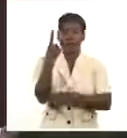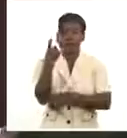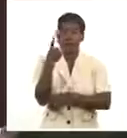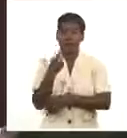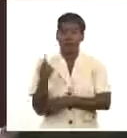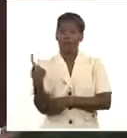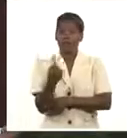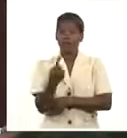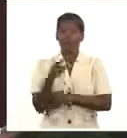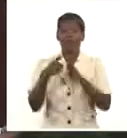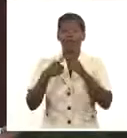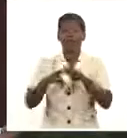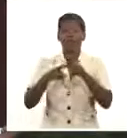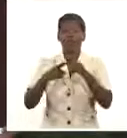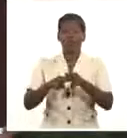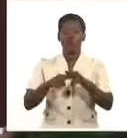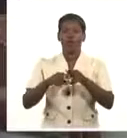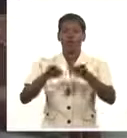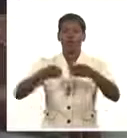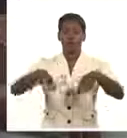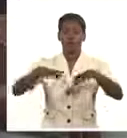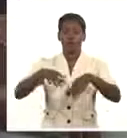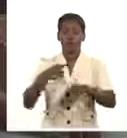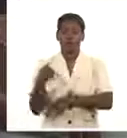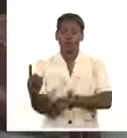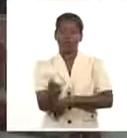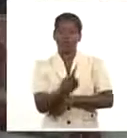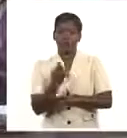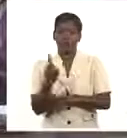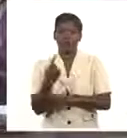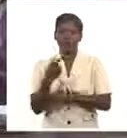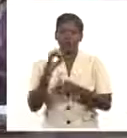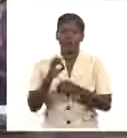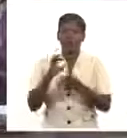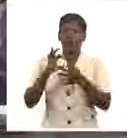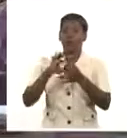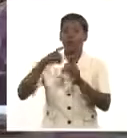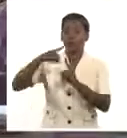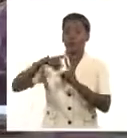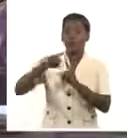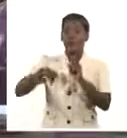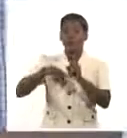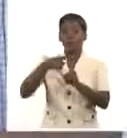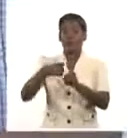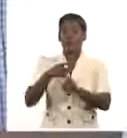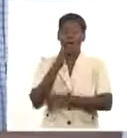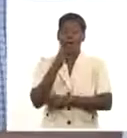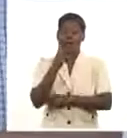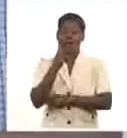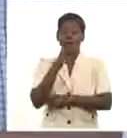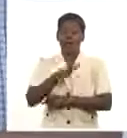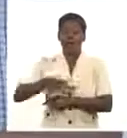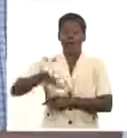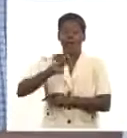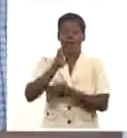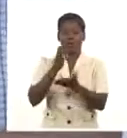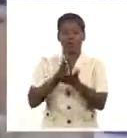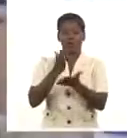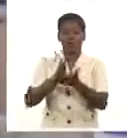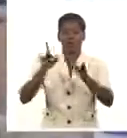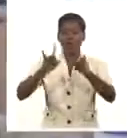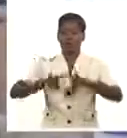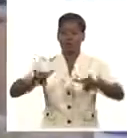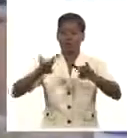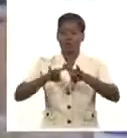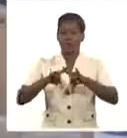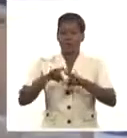de búsqueda de soluciones creativas, atender a los jóvenes, a los egresados con títulos de oro en las diferentes universidades y a preocuparse